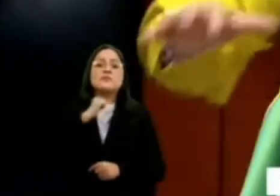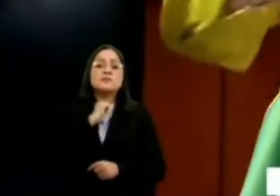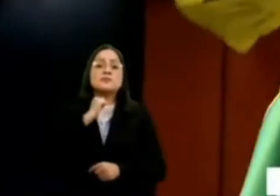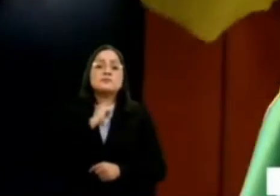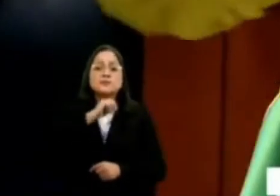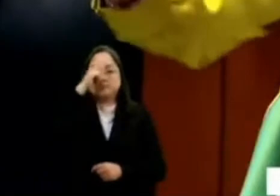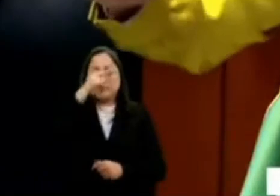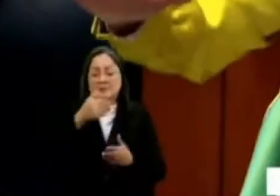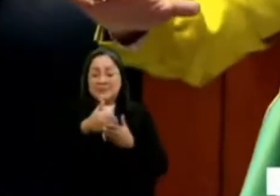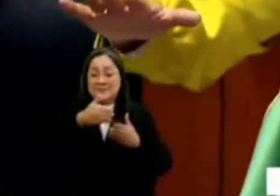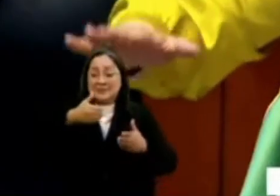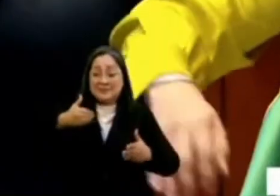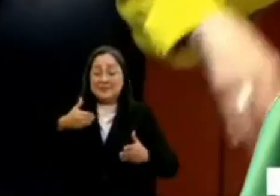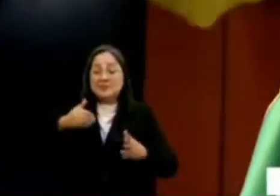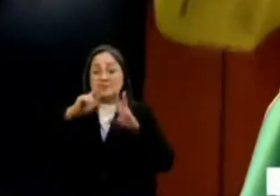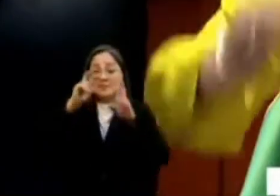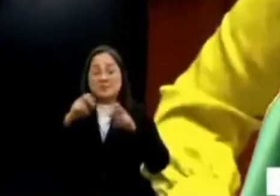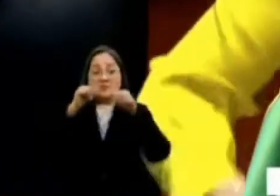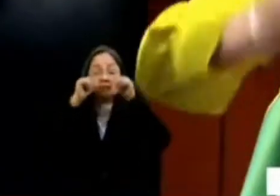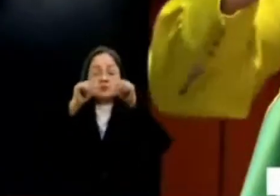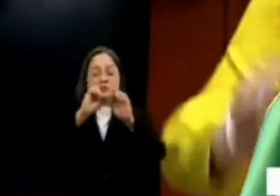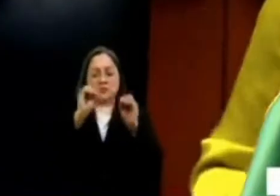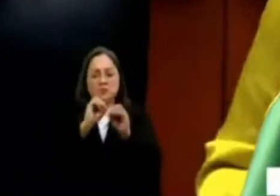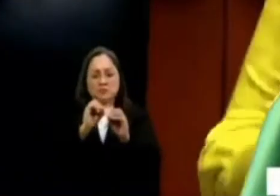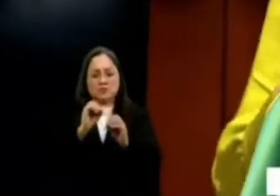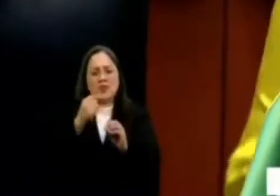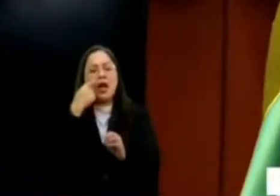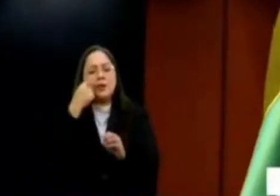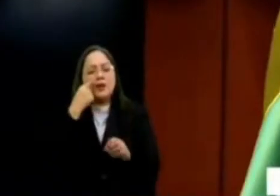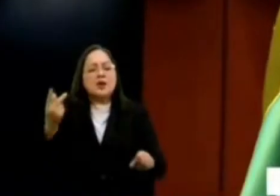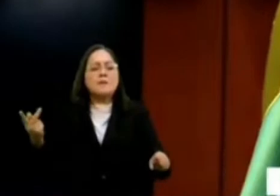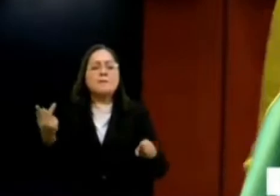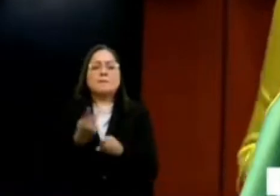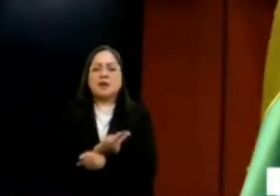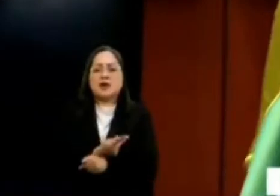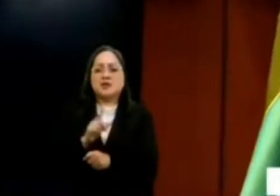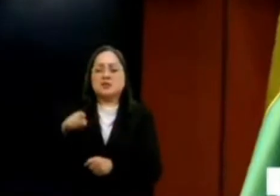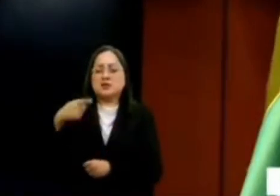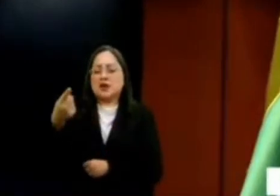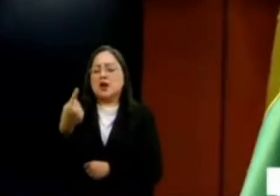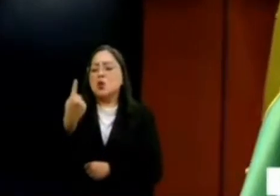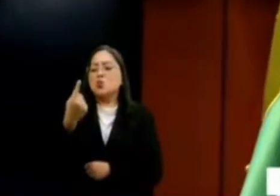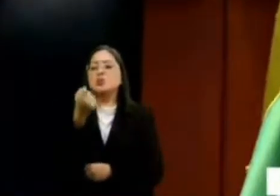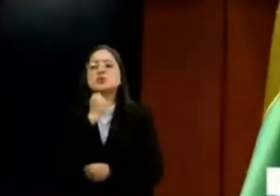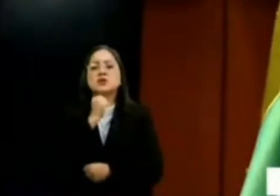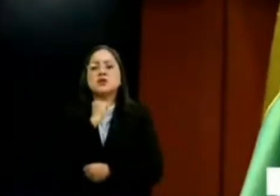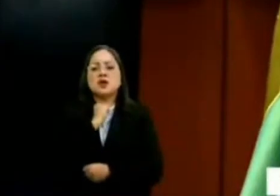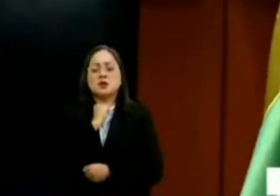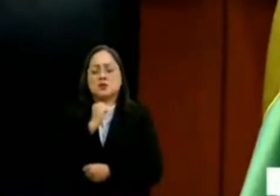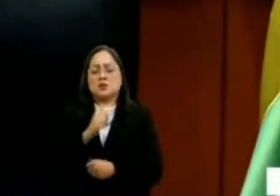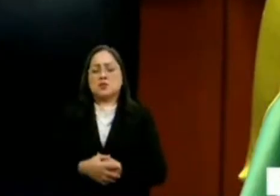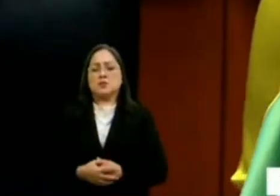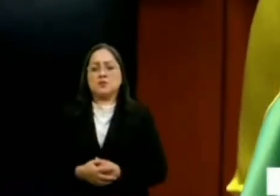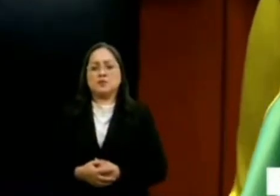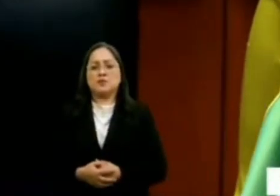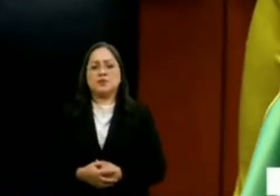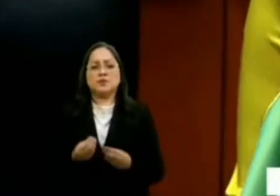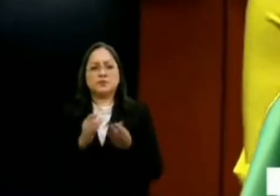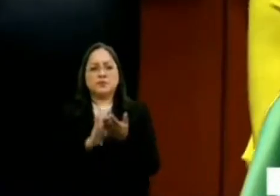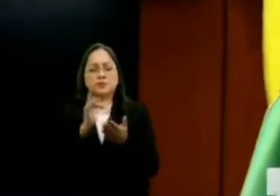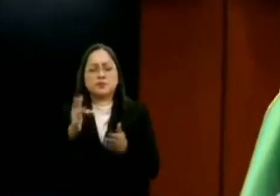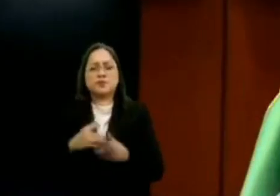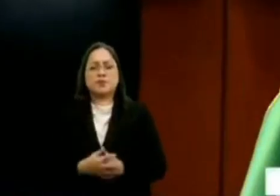la última mitad del siglo. Entonces, evidentemente hay desesperación,